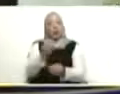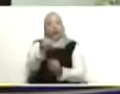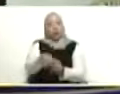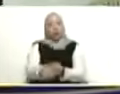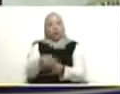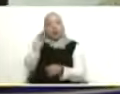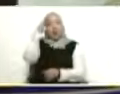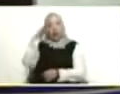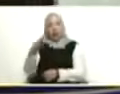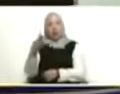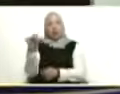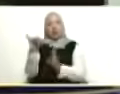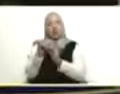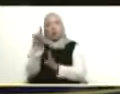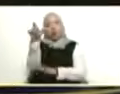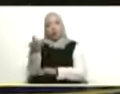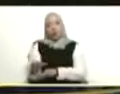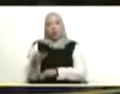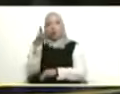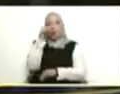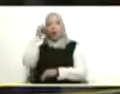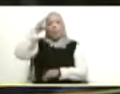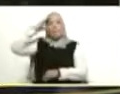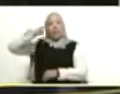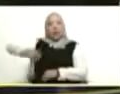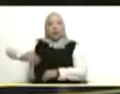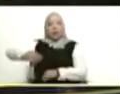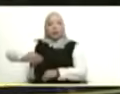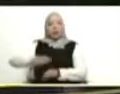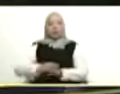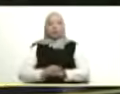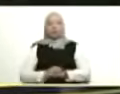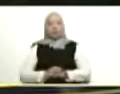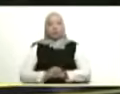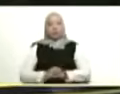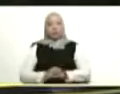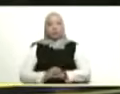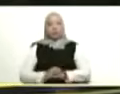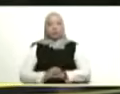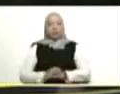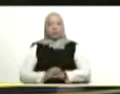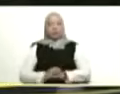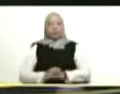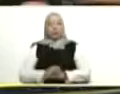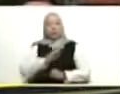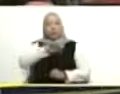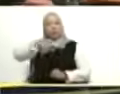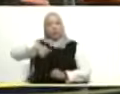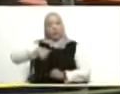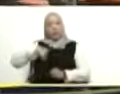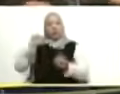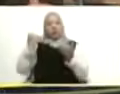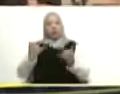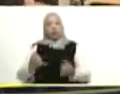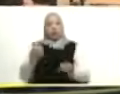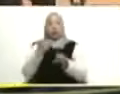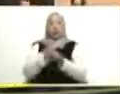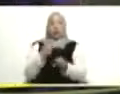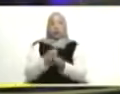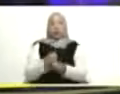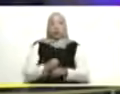comandante en jefe. Aquí a la izquierda tenemos el ejército bolivariano. Sabe, pues, que nosotros estamos siguiendo sus